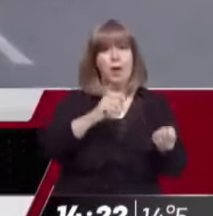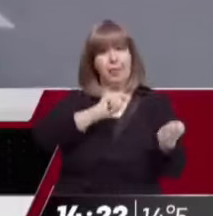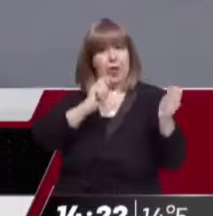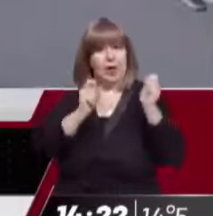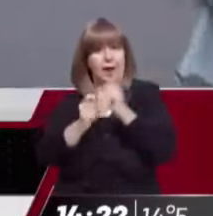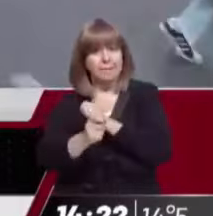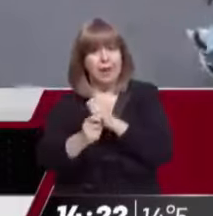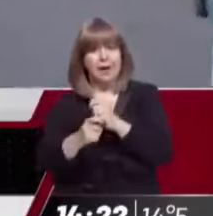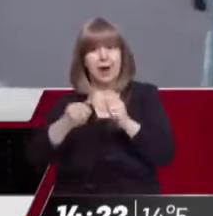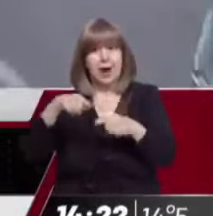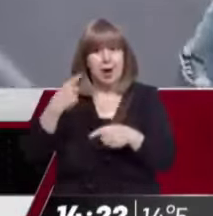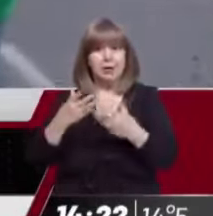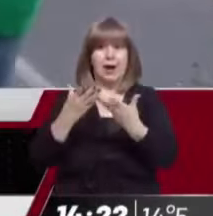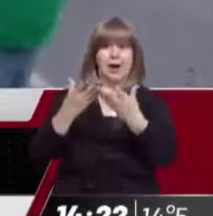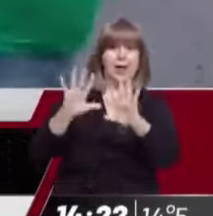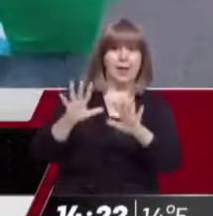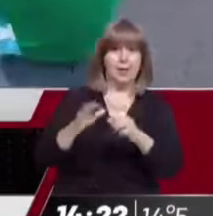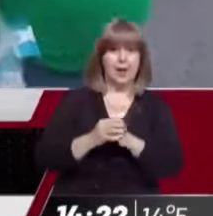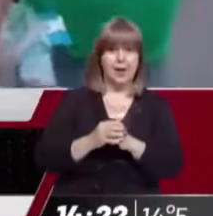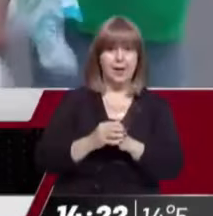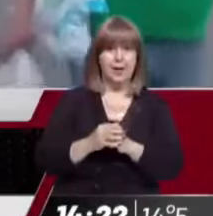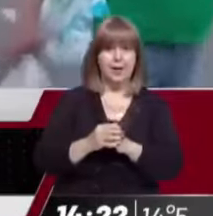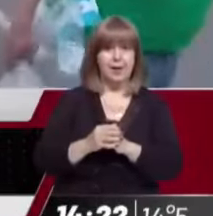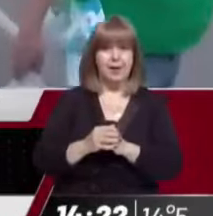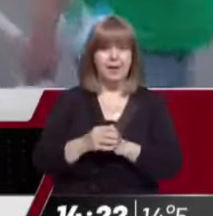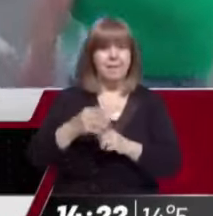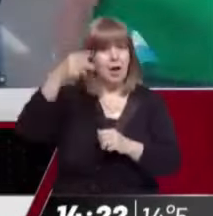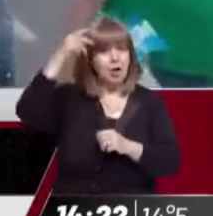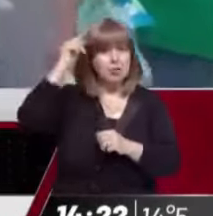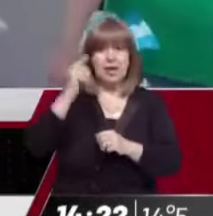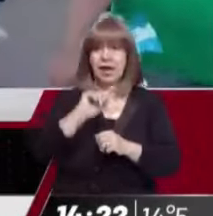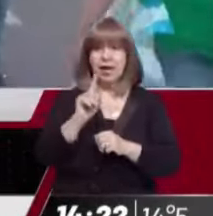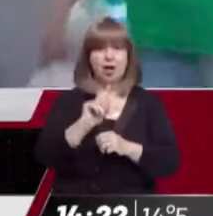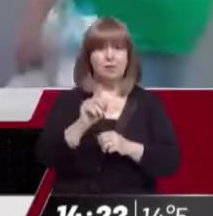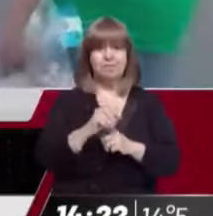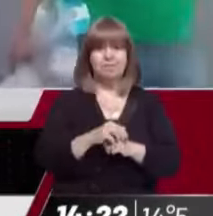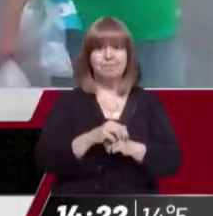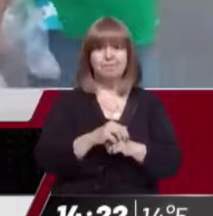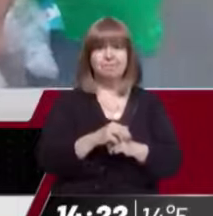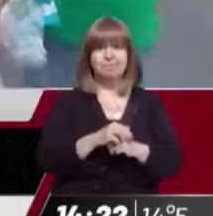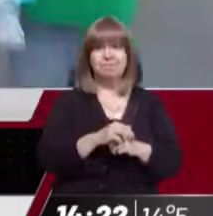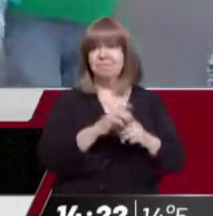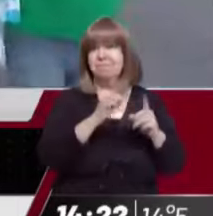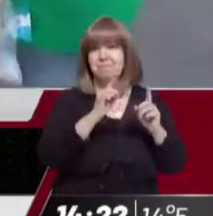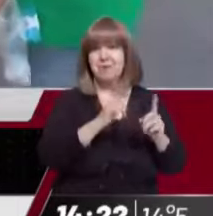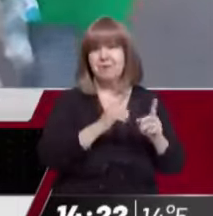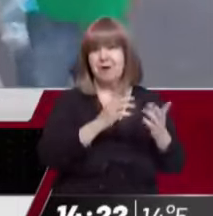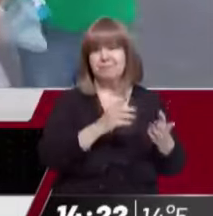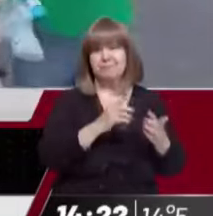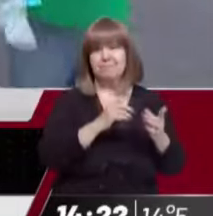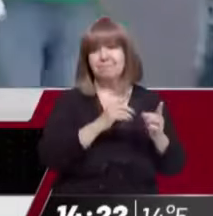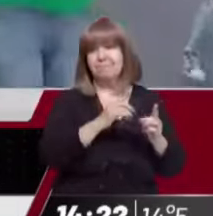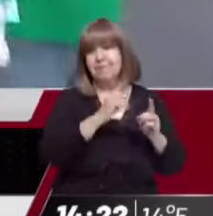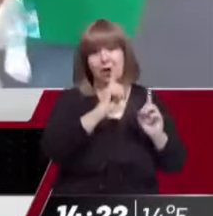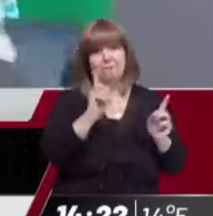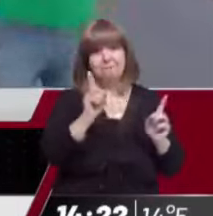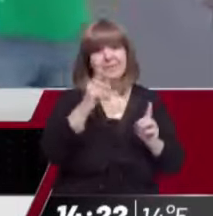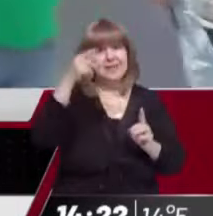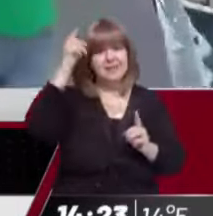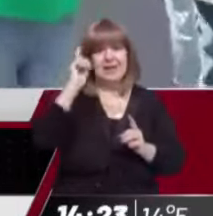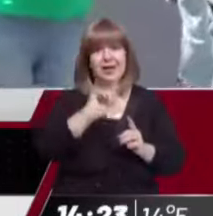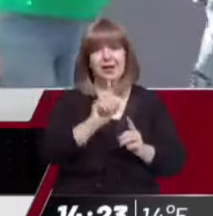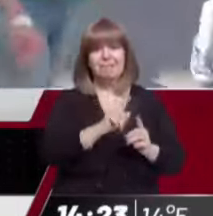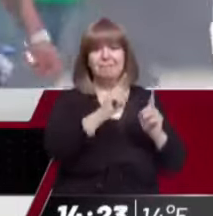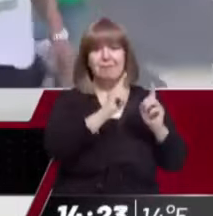sea, no. Pero en relación a esta polémica de gente que permanece en una carrera de 4, 5 años, 10 tal vez, ¿cómo ves